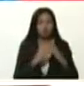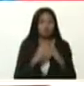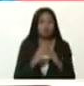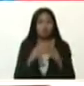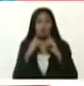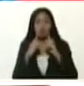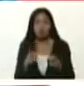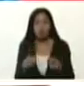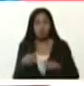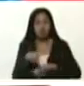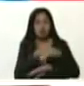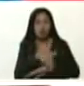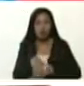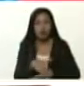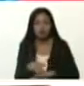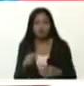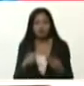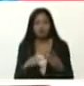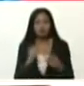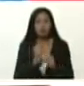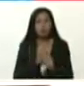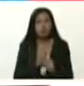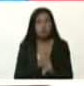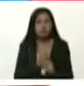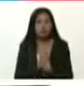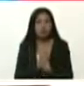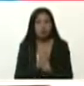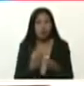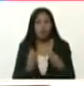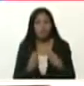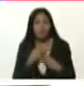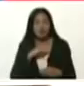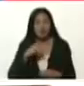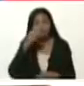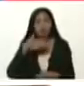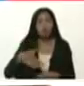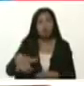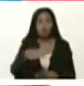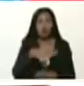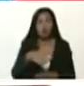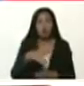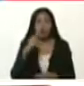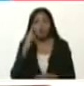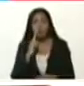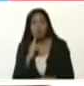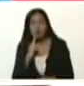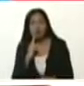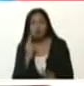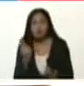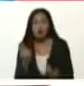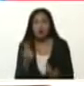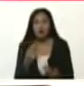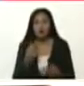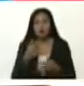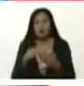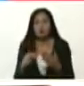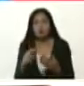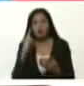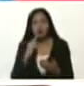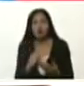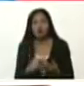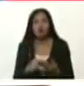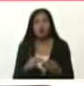vialidad, el trabajo, la vida de nuestros pueblos, en Bolívar, en Cojedes, en Barinas del